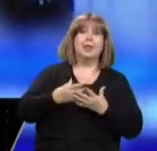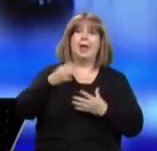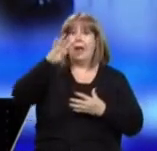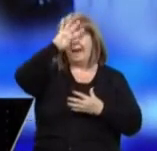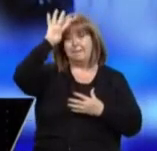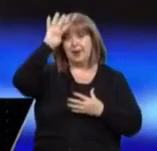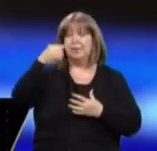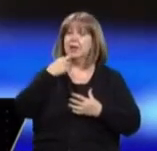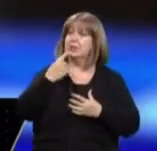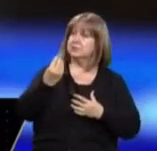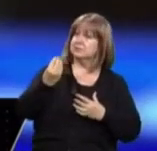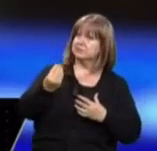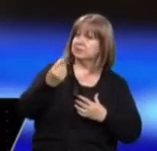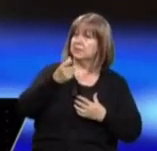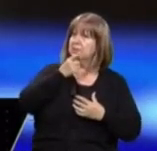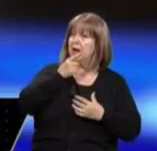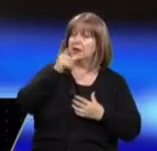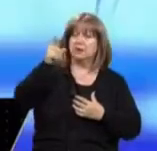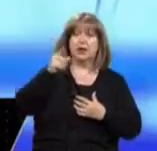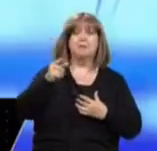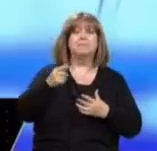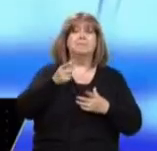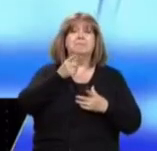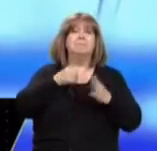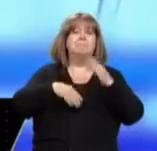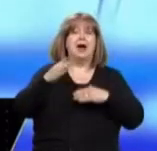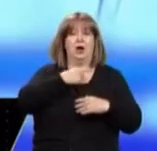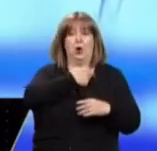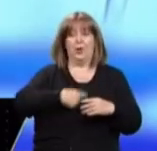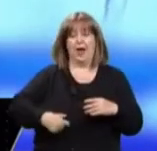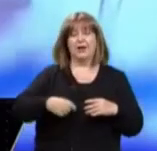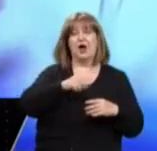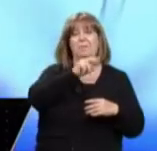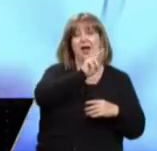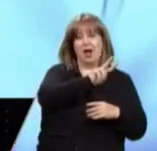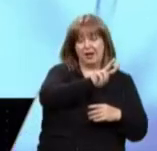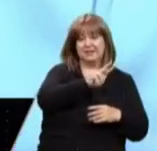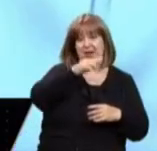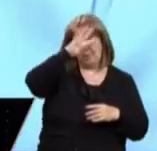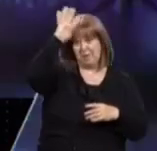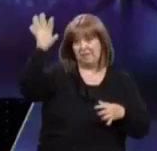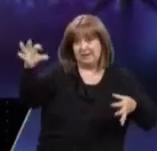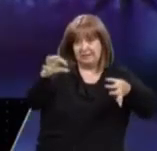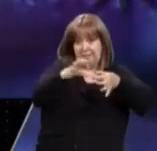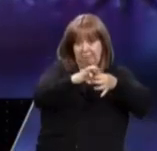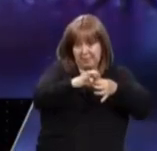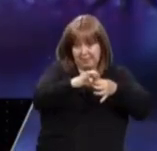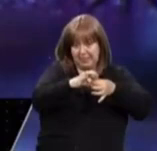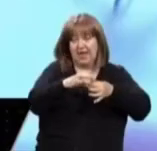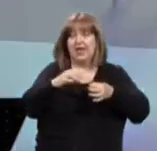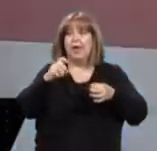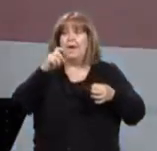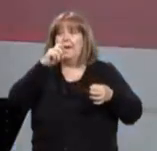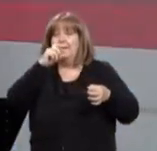es tachado de un Papa peronista, un Papa que sintoniza más con este gobierno que con el anterior, por ejemplo. Entonces esto hizo un poco más de ruido.